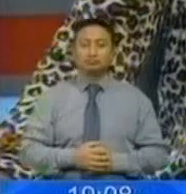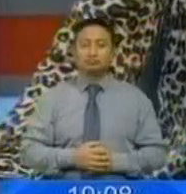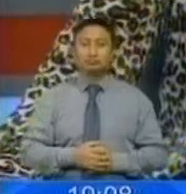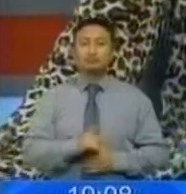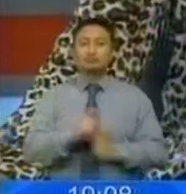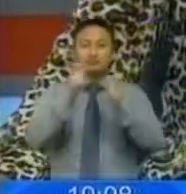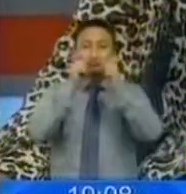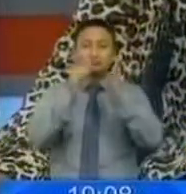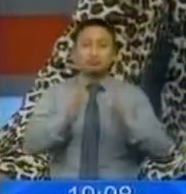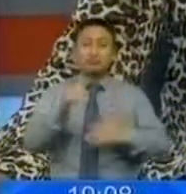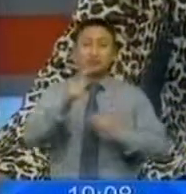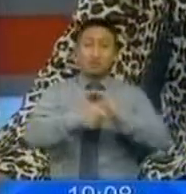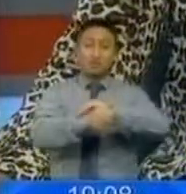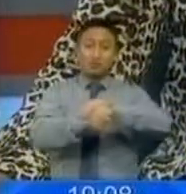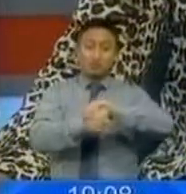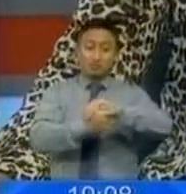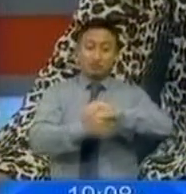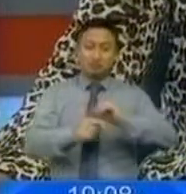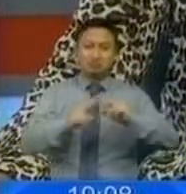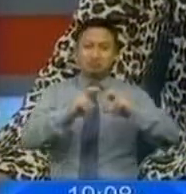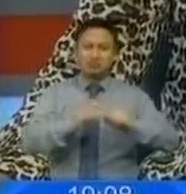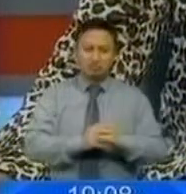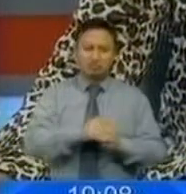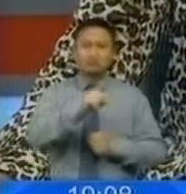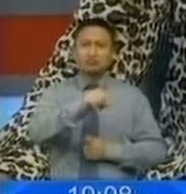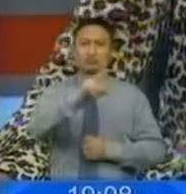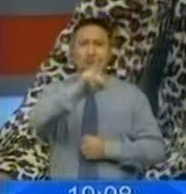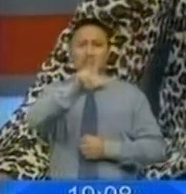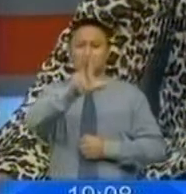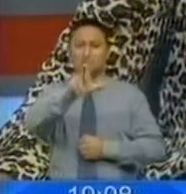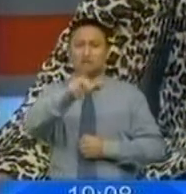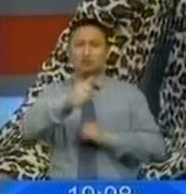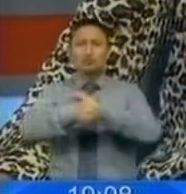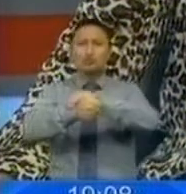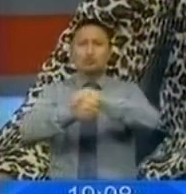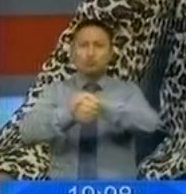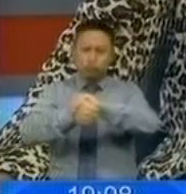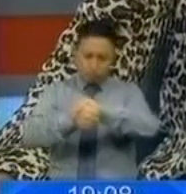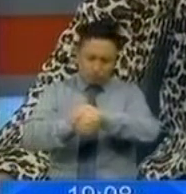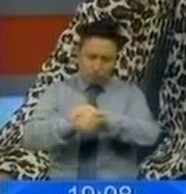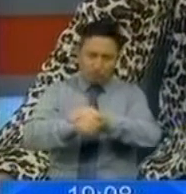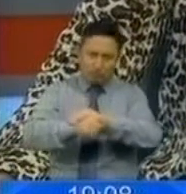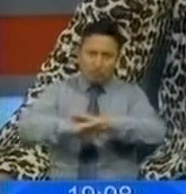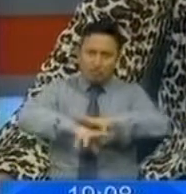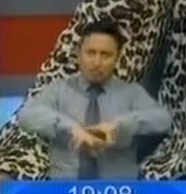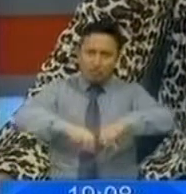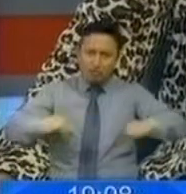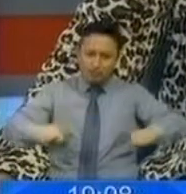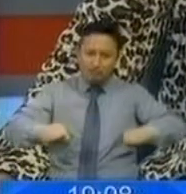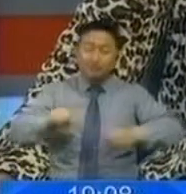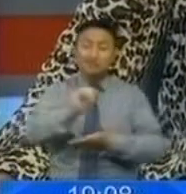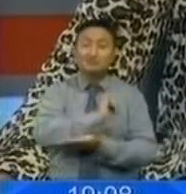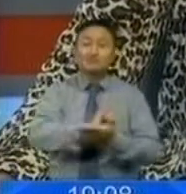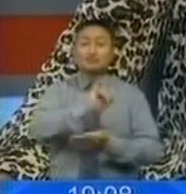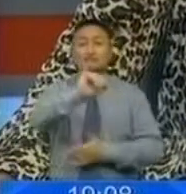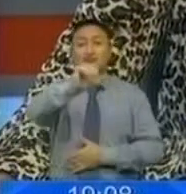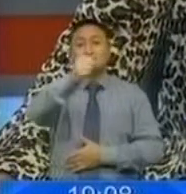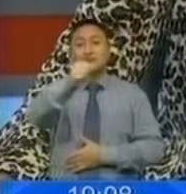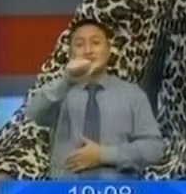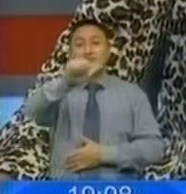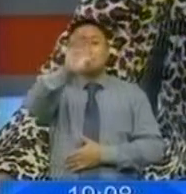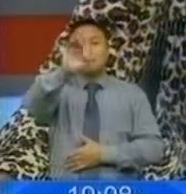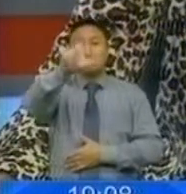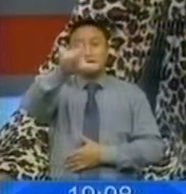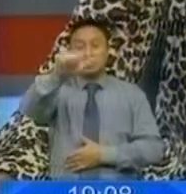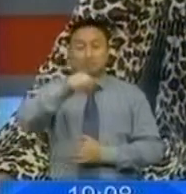La Fiscalía de Galápagos investiga el robo de 123 crías de tortugas gigantes en la isla Isabela. Según las autoridades, la